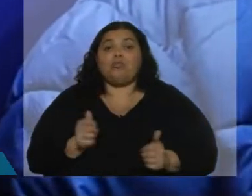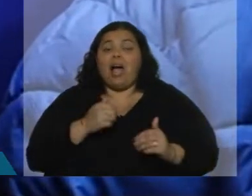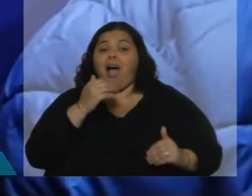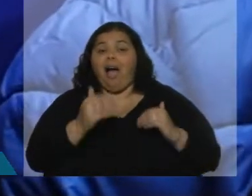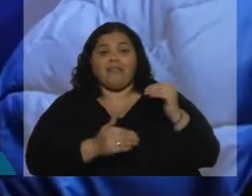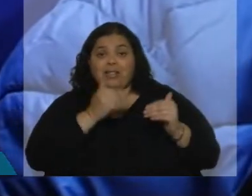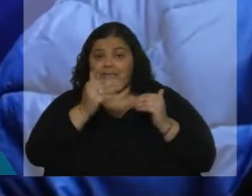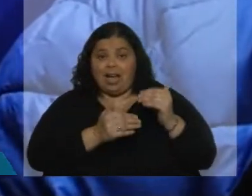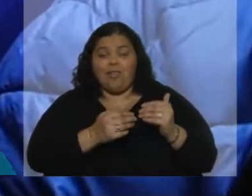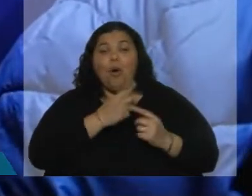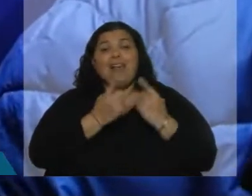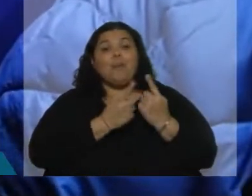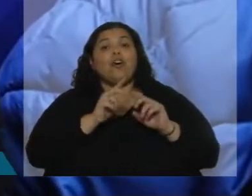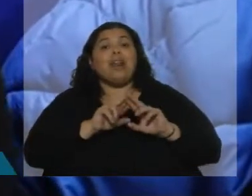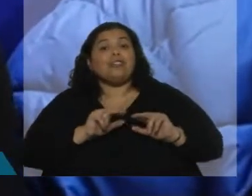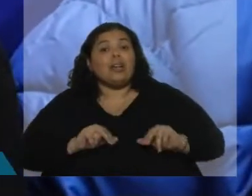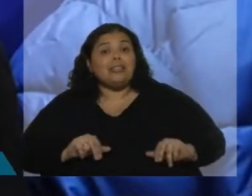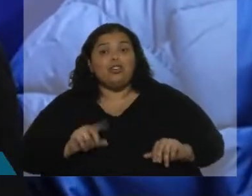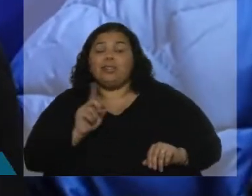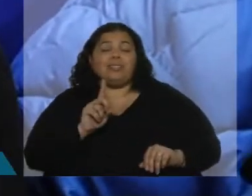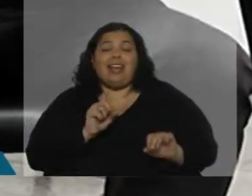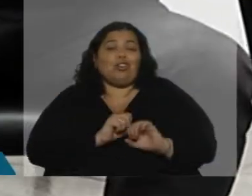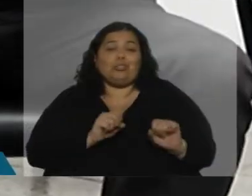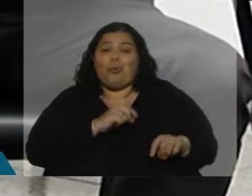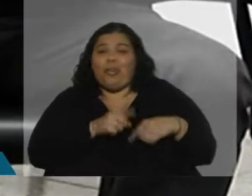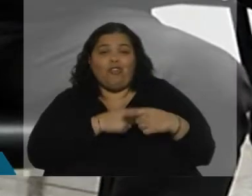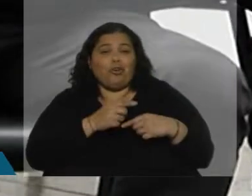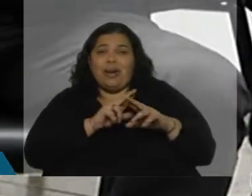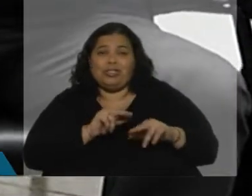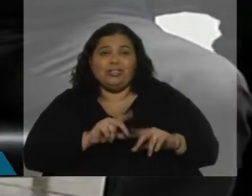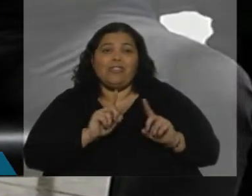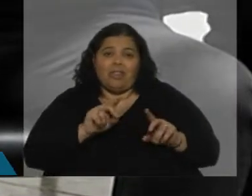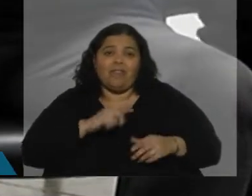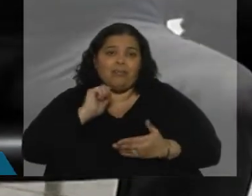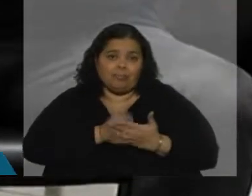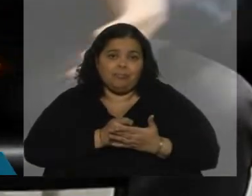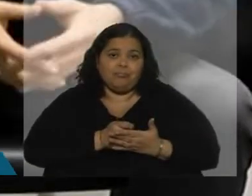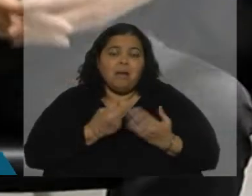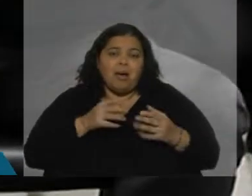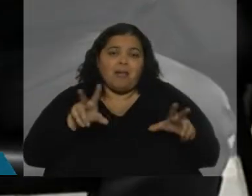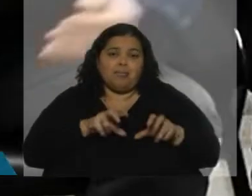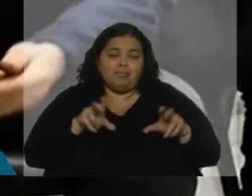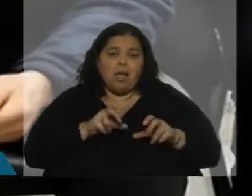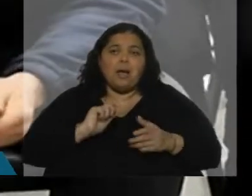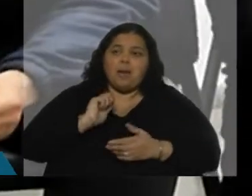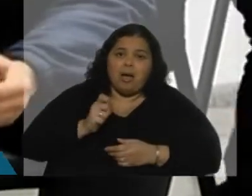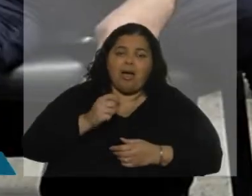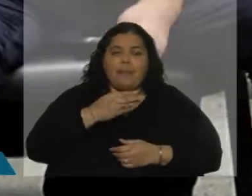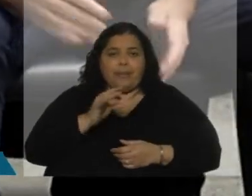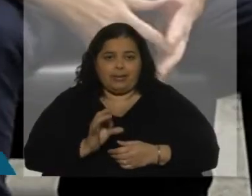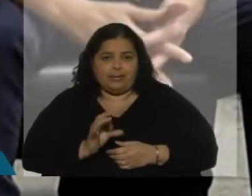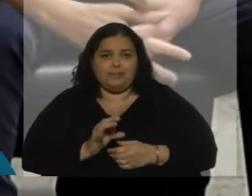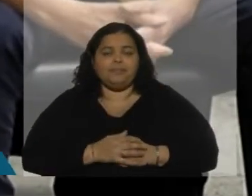alguna de esas generaciones hoy ya no tienen sentido entonces la manera de transformar la seguridad social